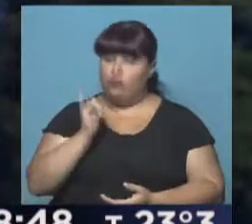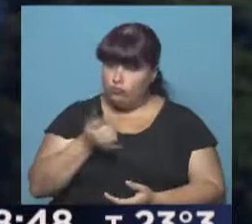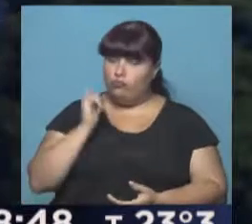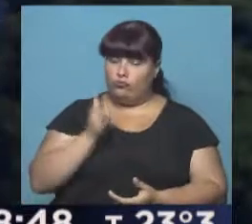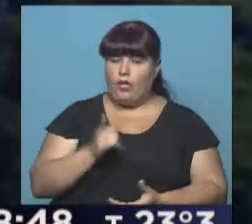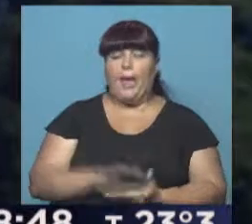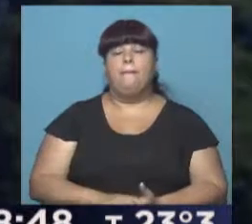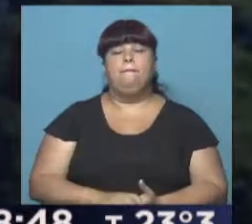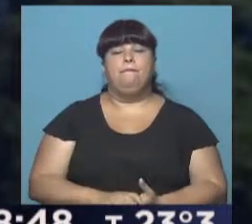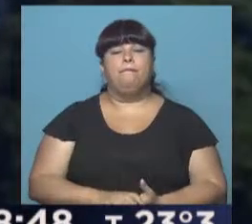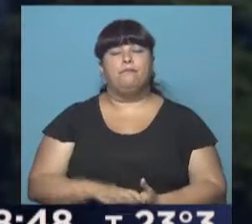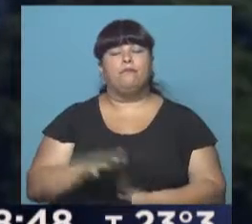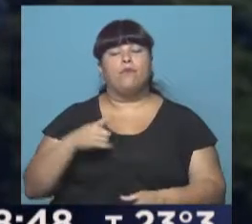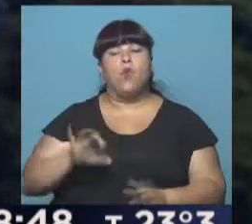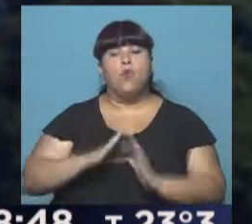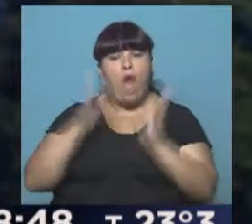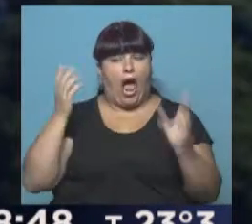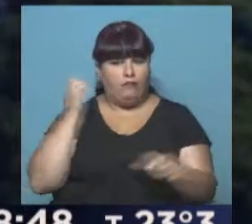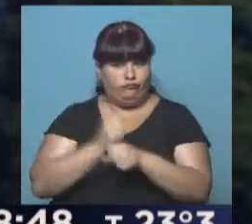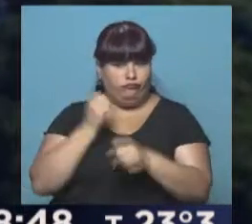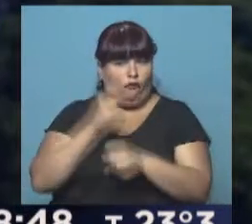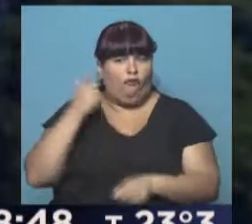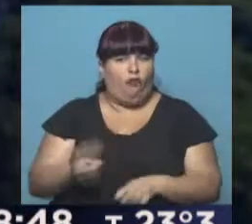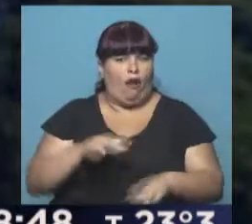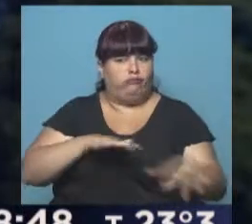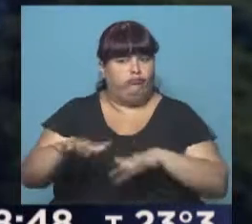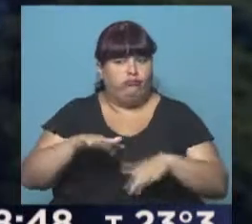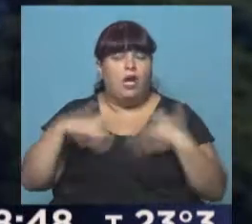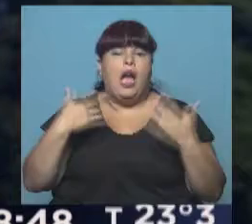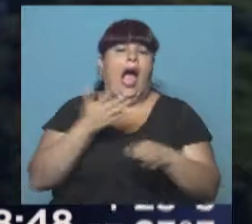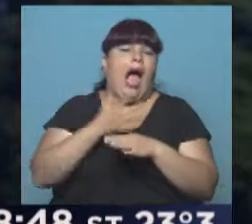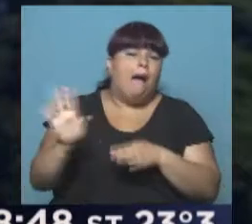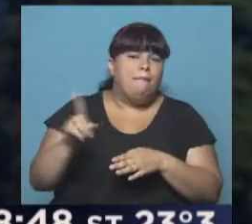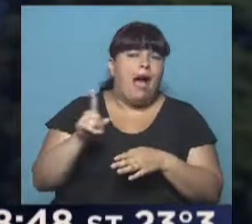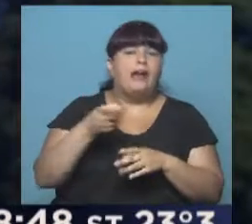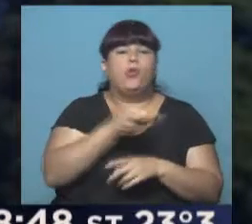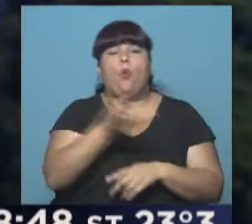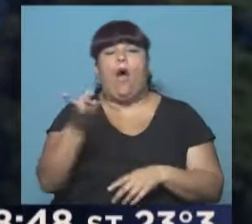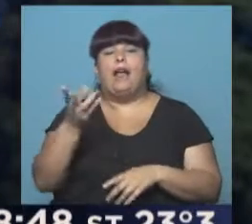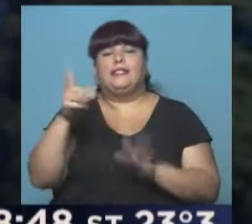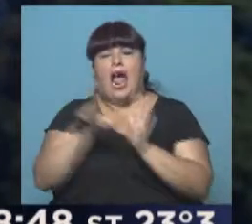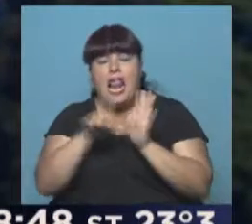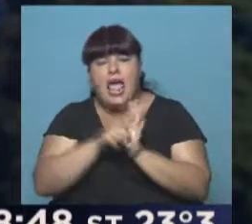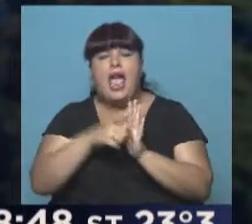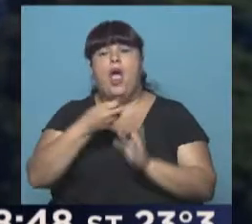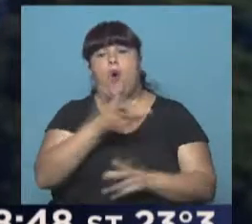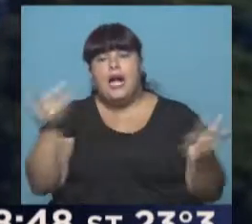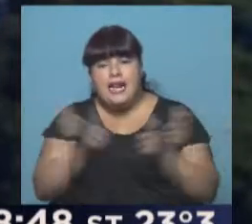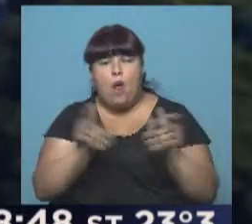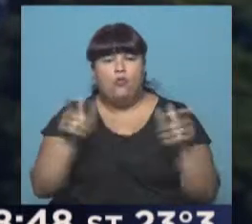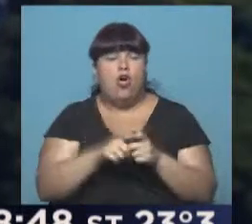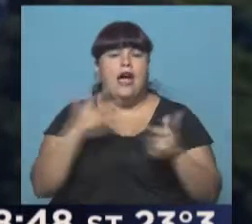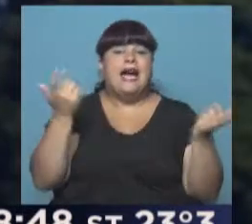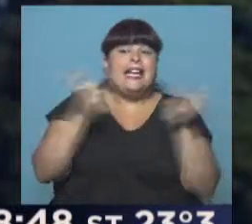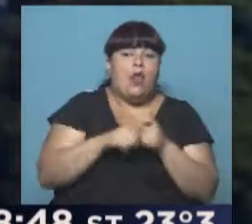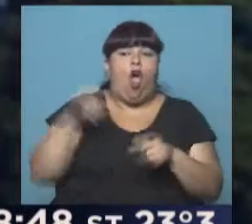fue un año muy intenso en cuanto a actividad más allá de cantidad de leyes cantidad de reuniones cantidad